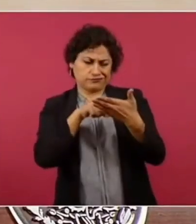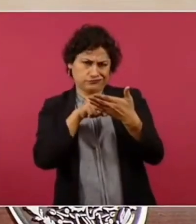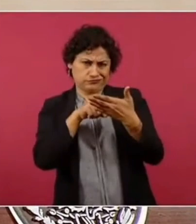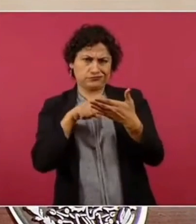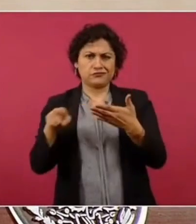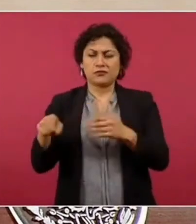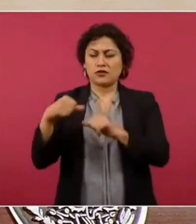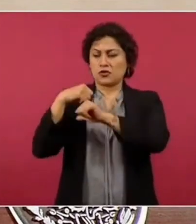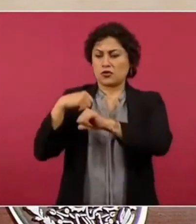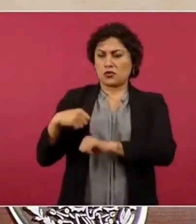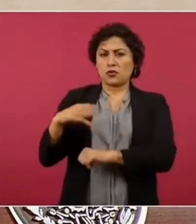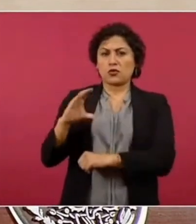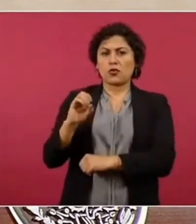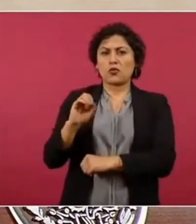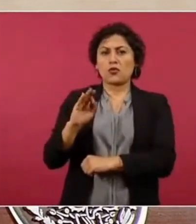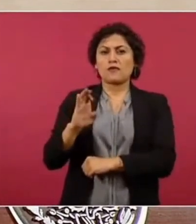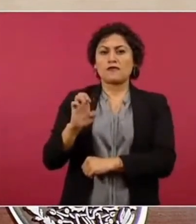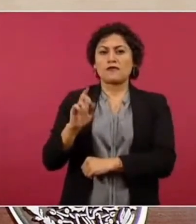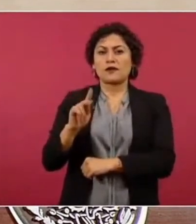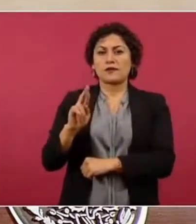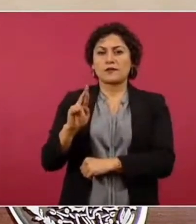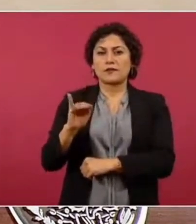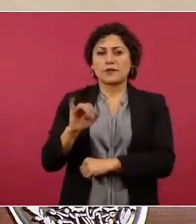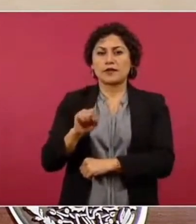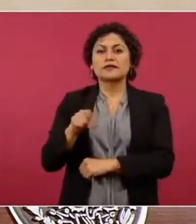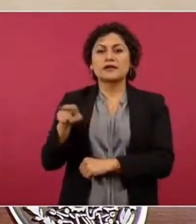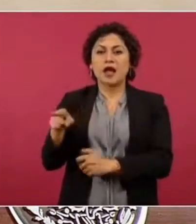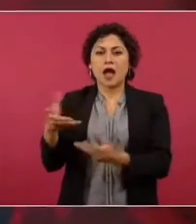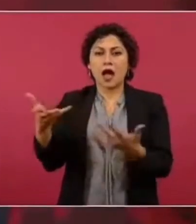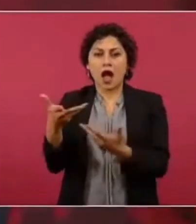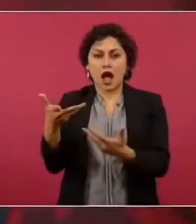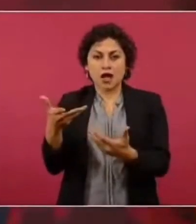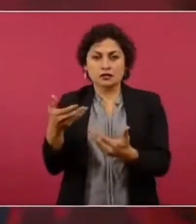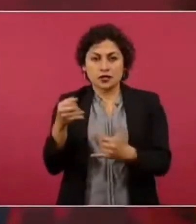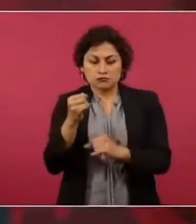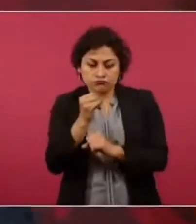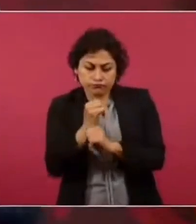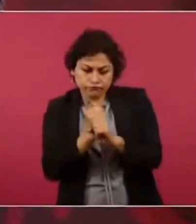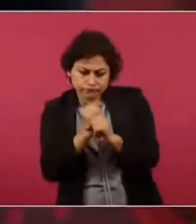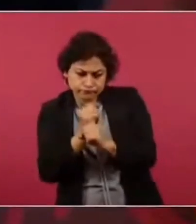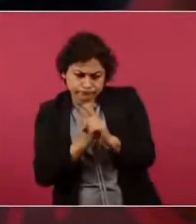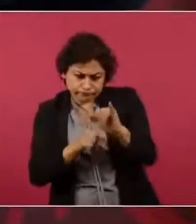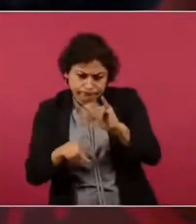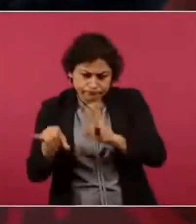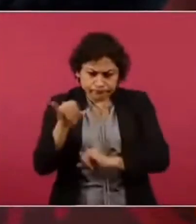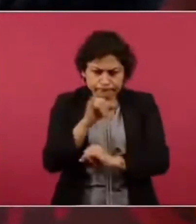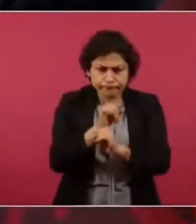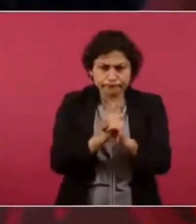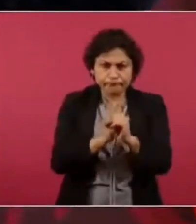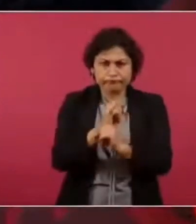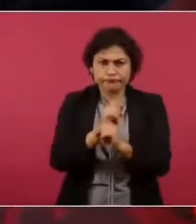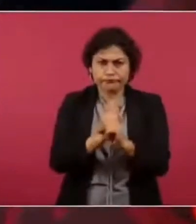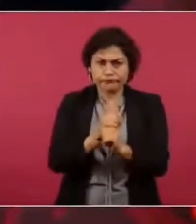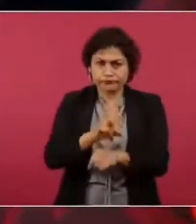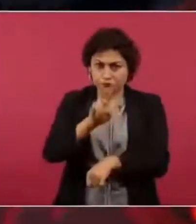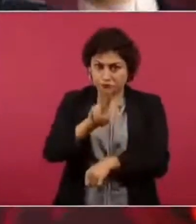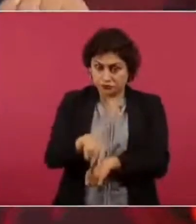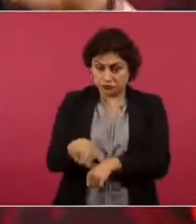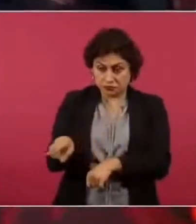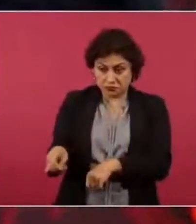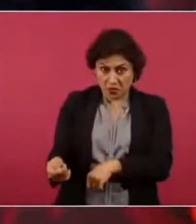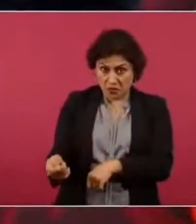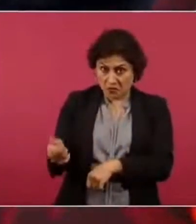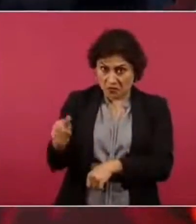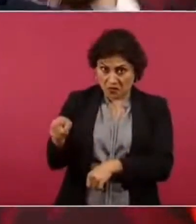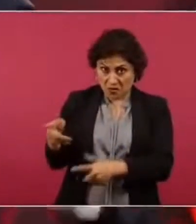COFEPRIS. Es de los pocos estudios, yo creo que el único en el mundo, porque no se atreven a hacerlo en otras partes